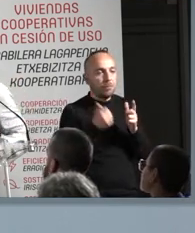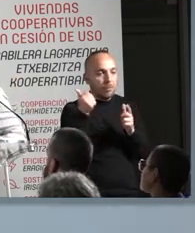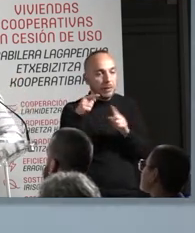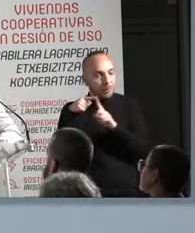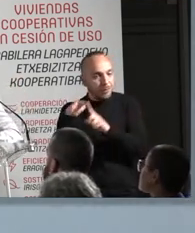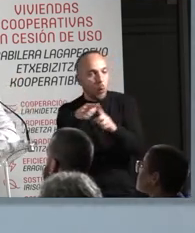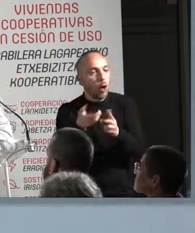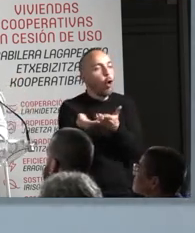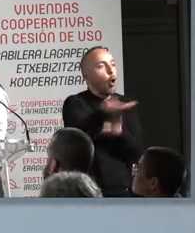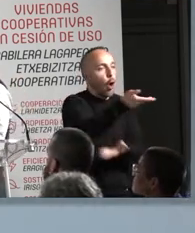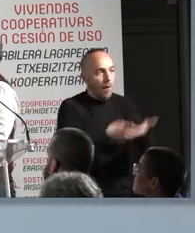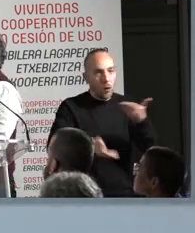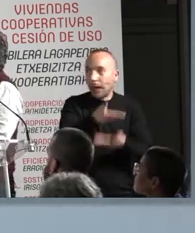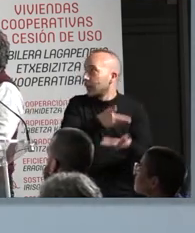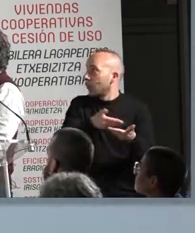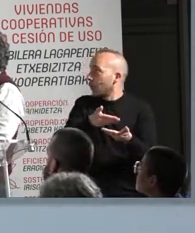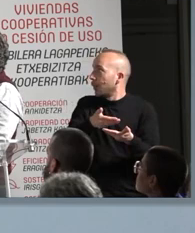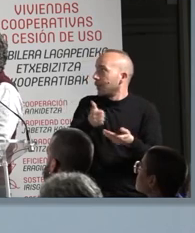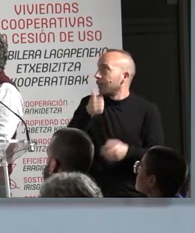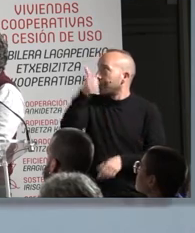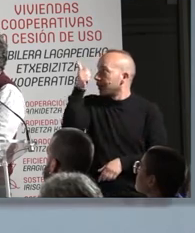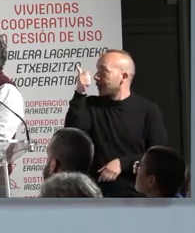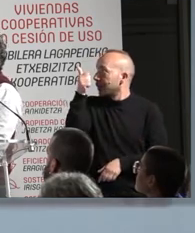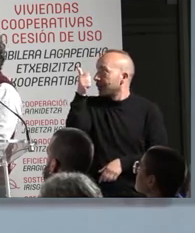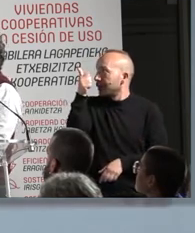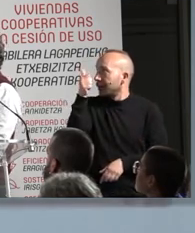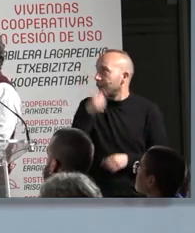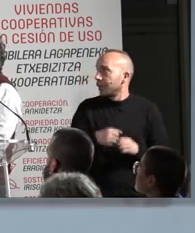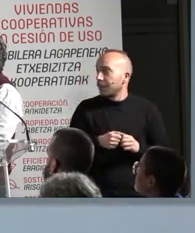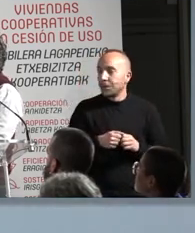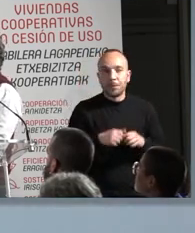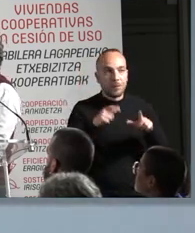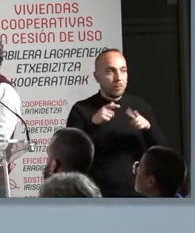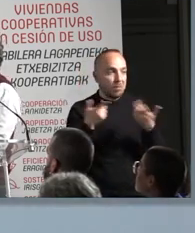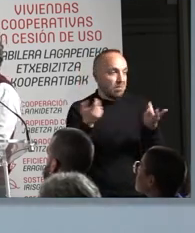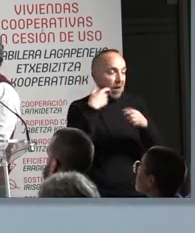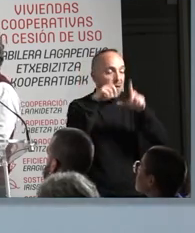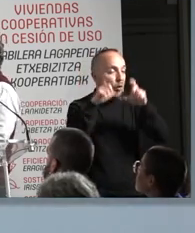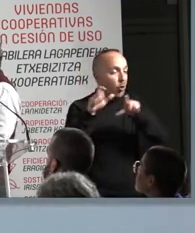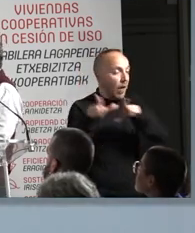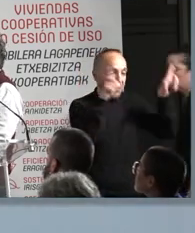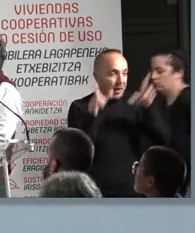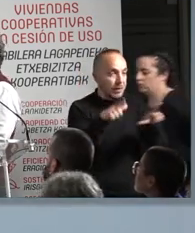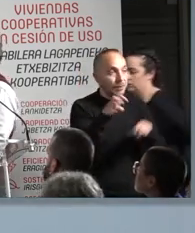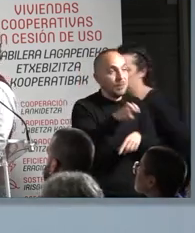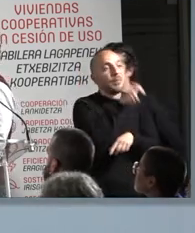y saltamos, bueno, estos son fotografías de algunos de estos,